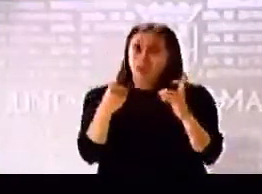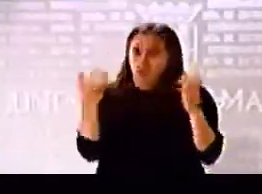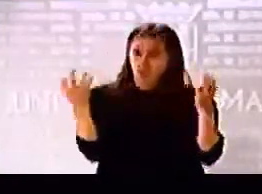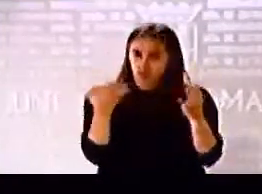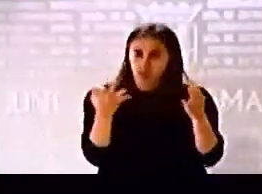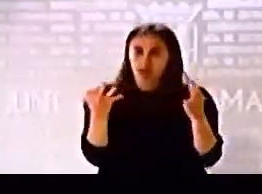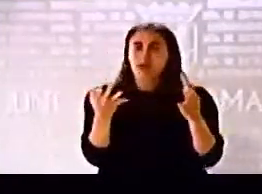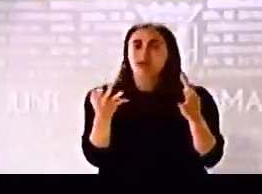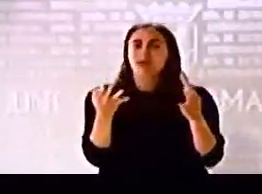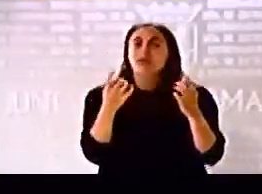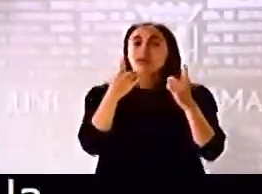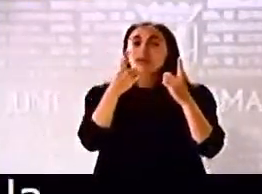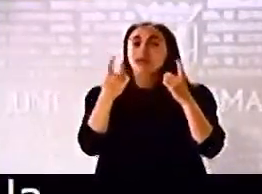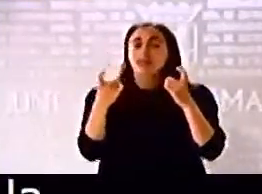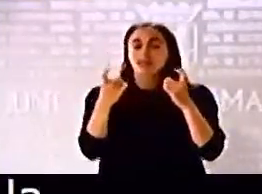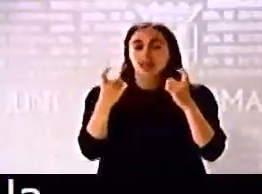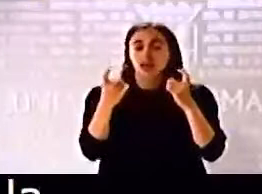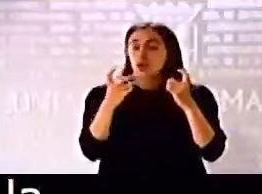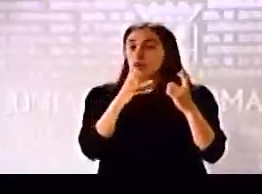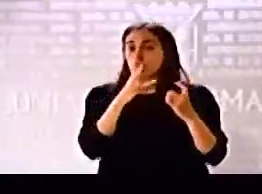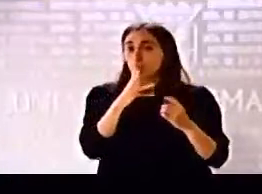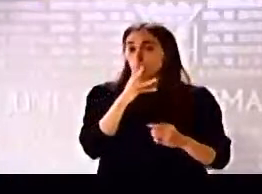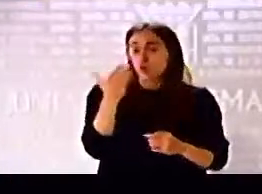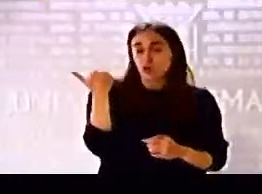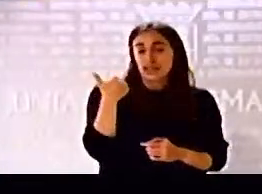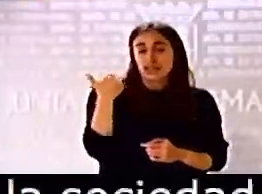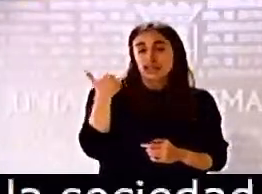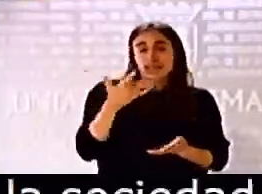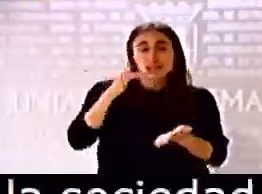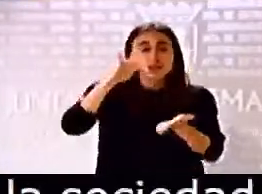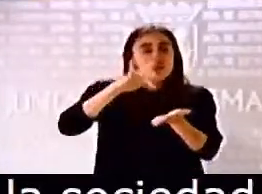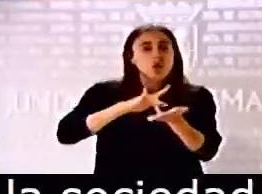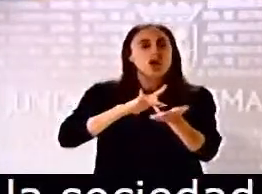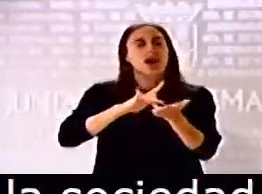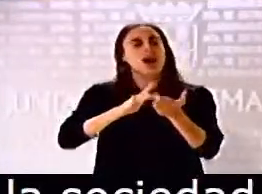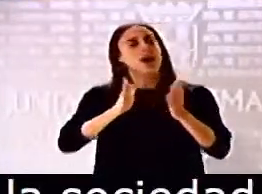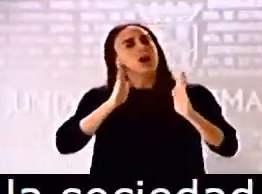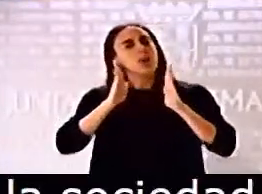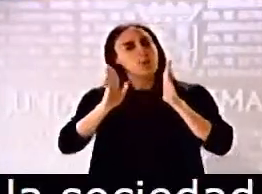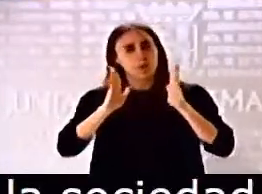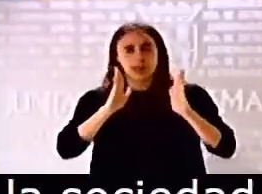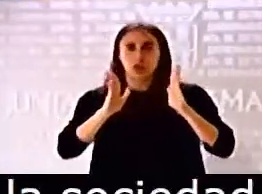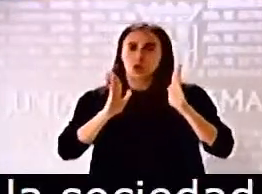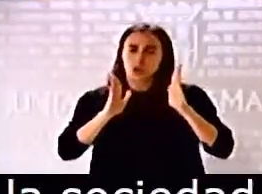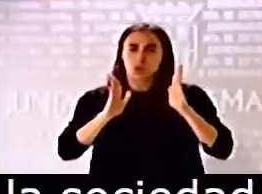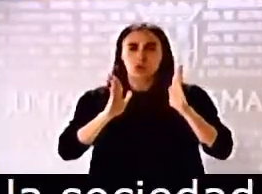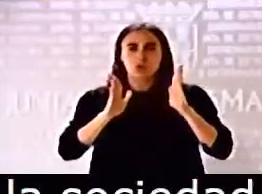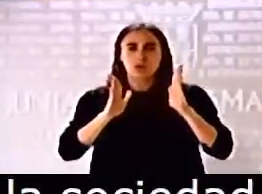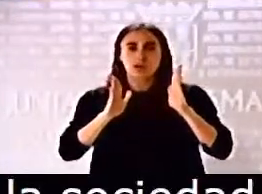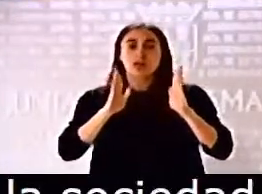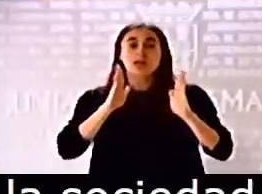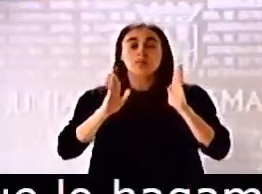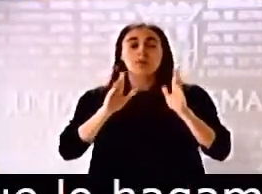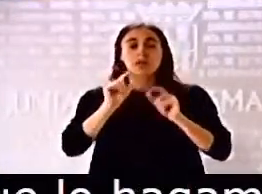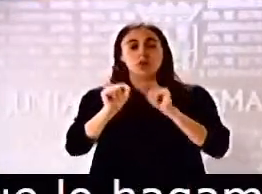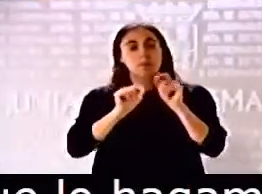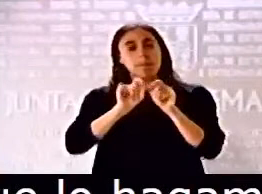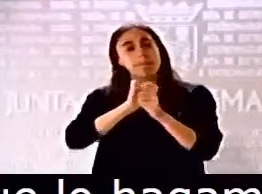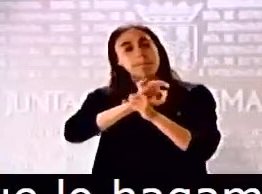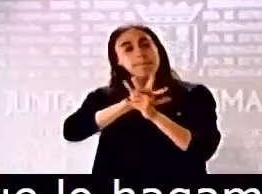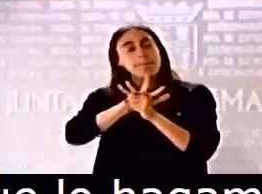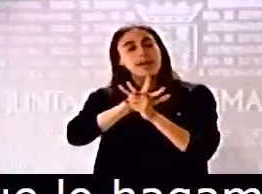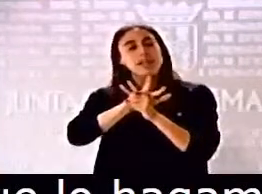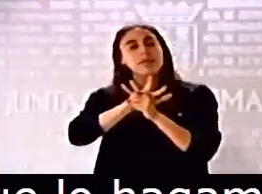que ya que estamos en unos momentos de la pandemia donde